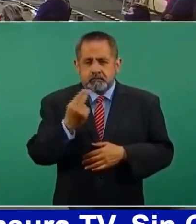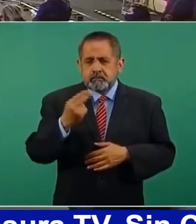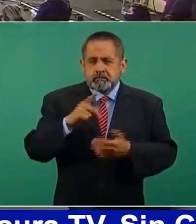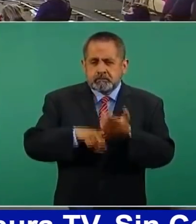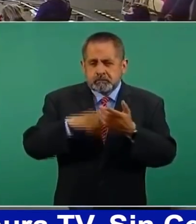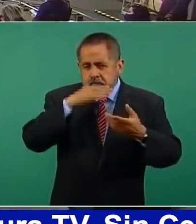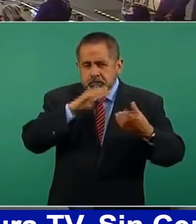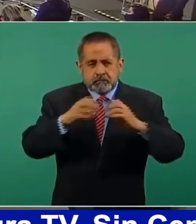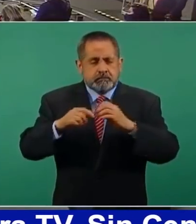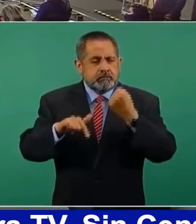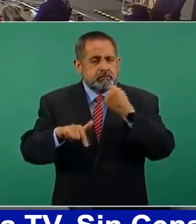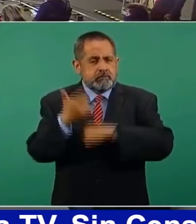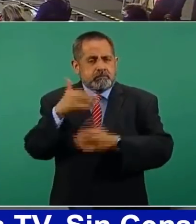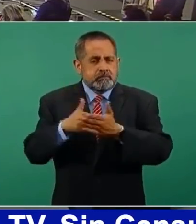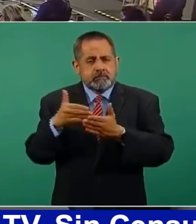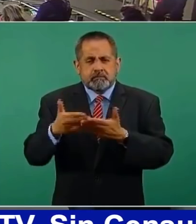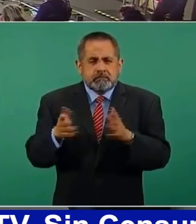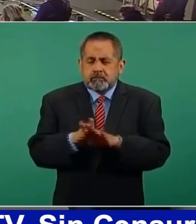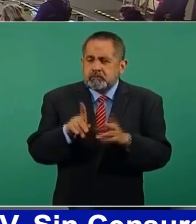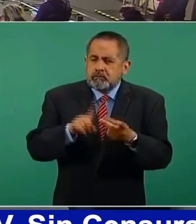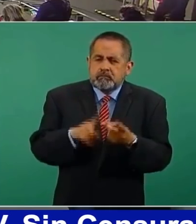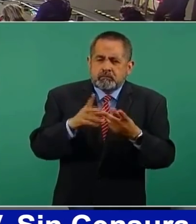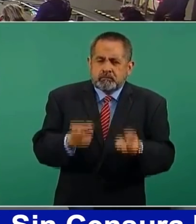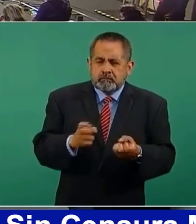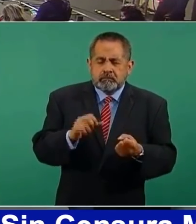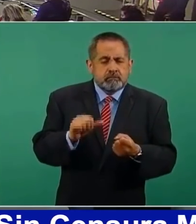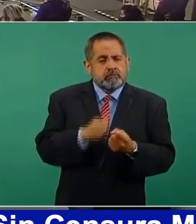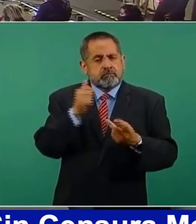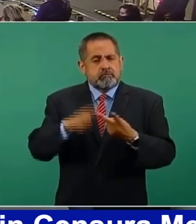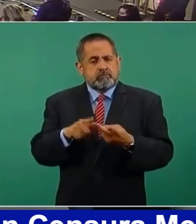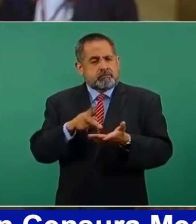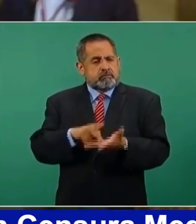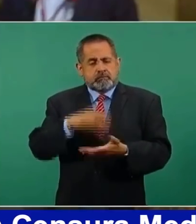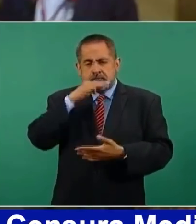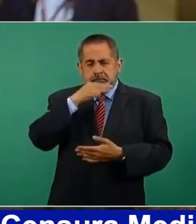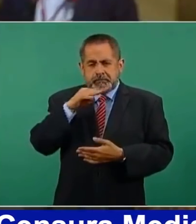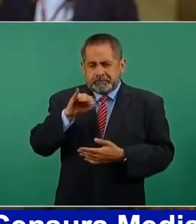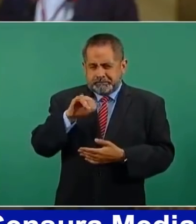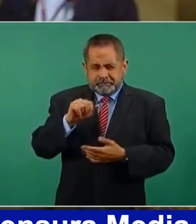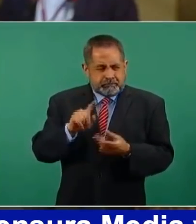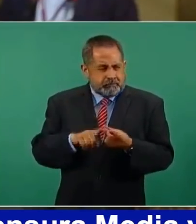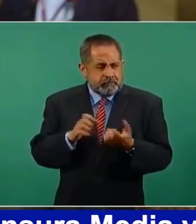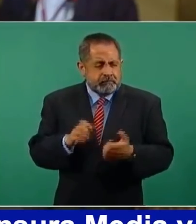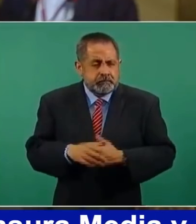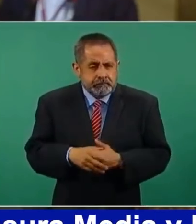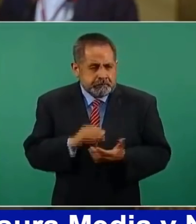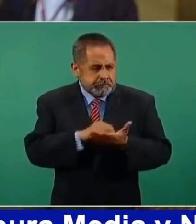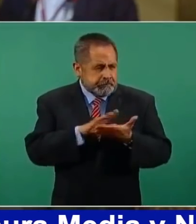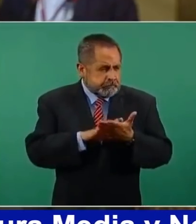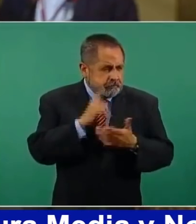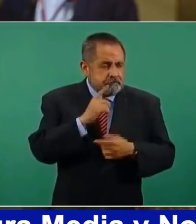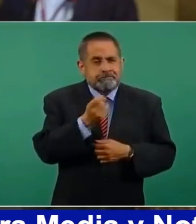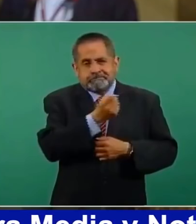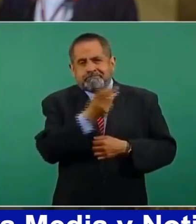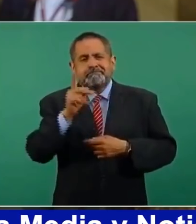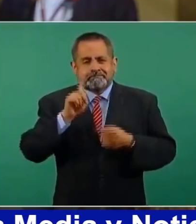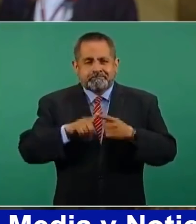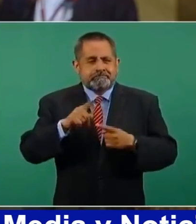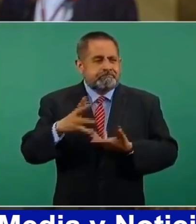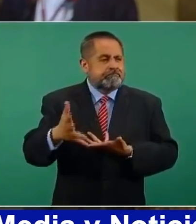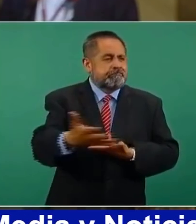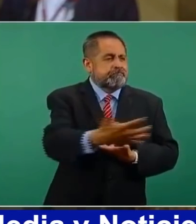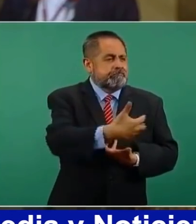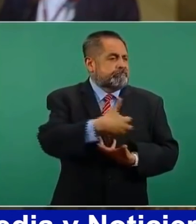humano es de 12 millones? ¿Dónde están las otras toneladas de maíz? Lo que he podido documentar es acaparamiento